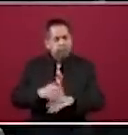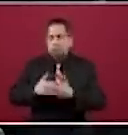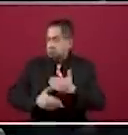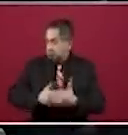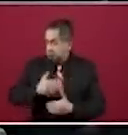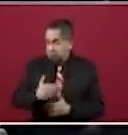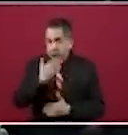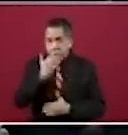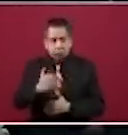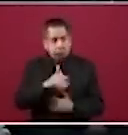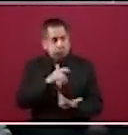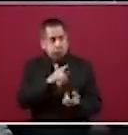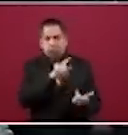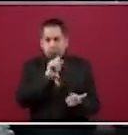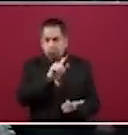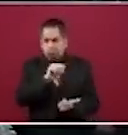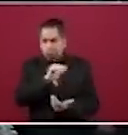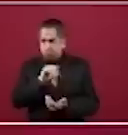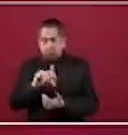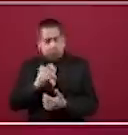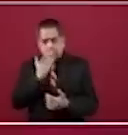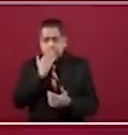en la recaudación.